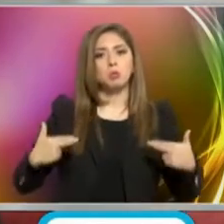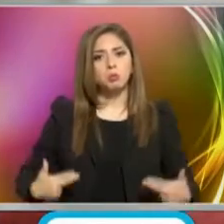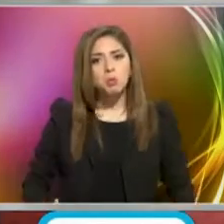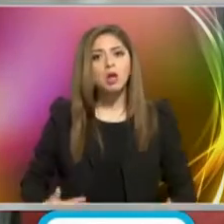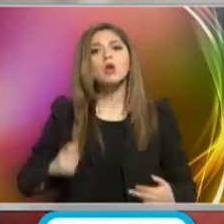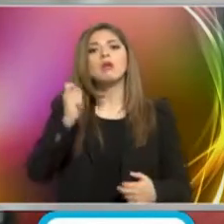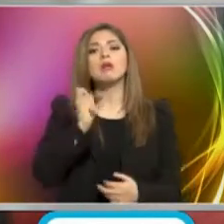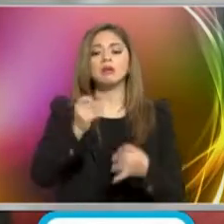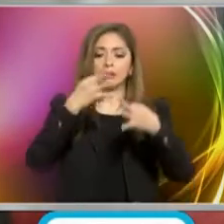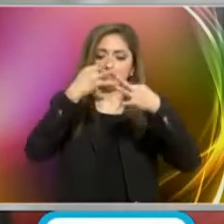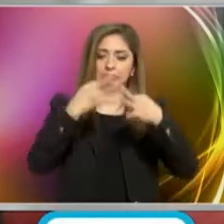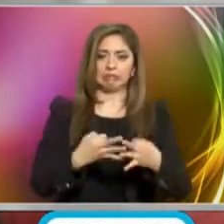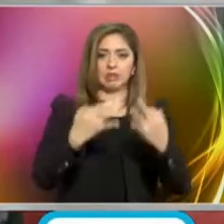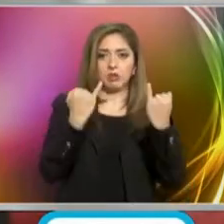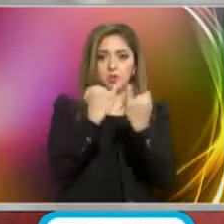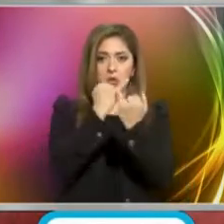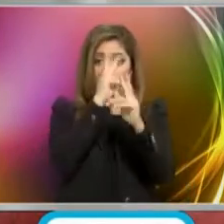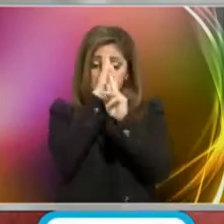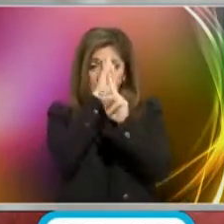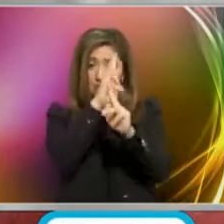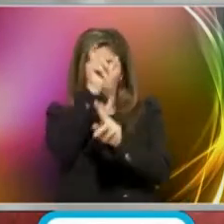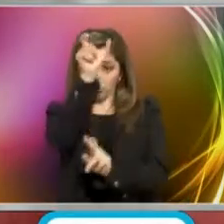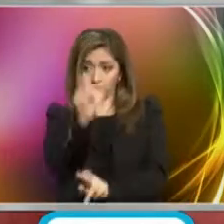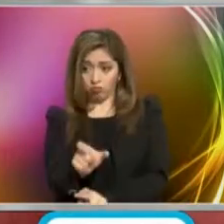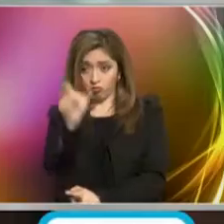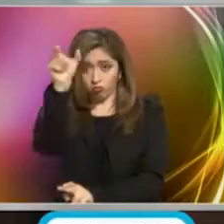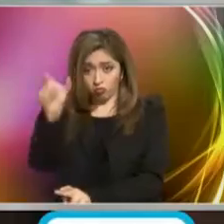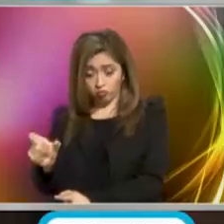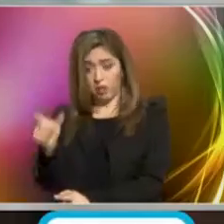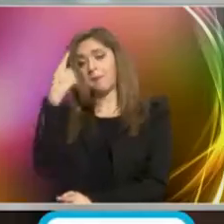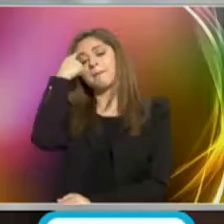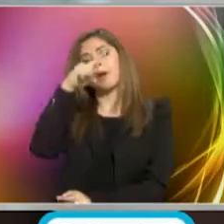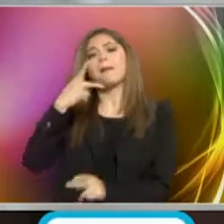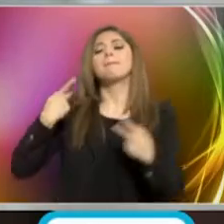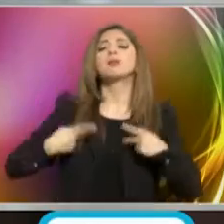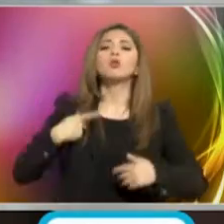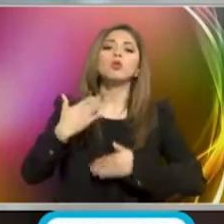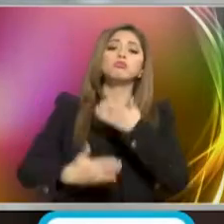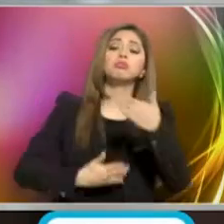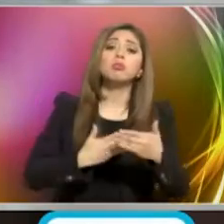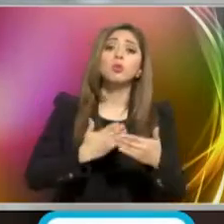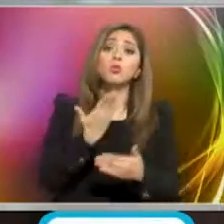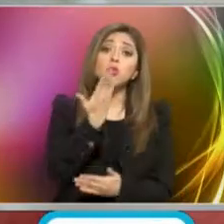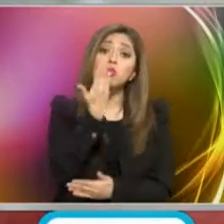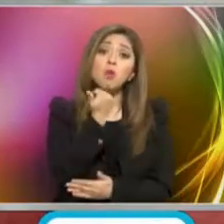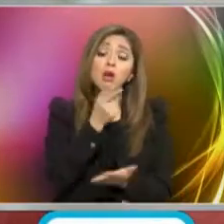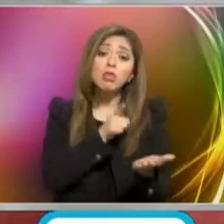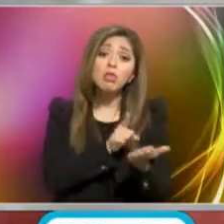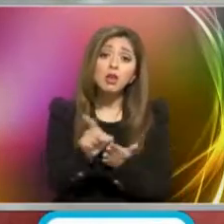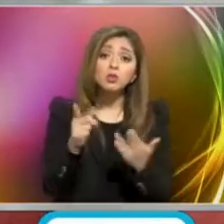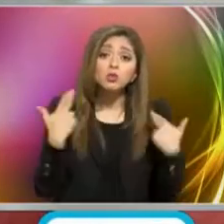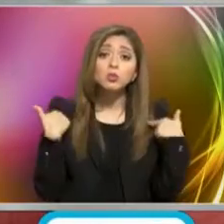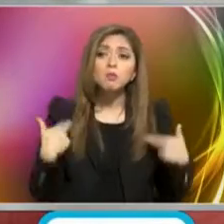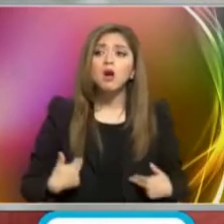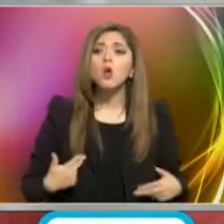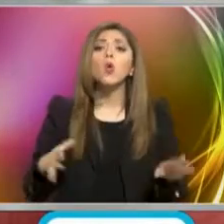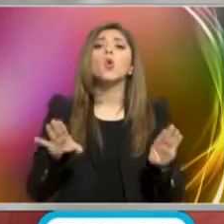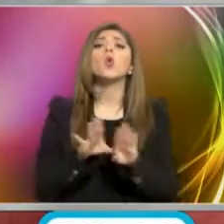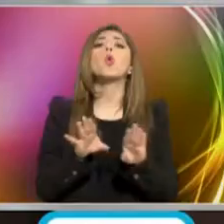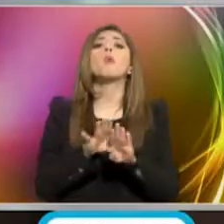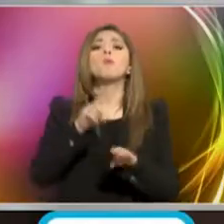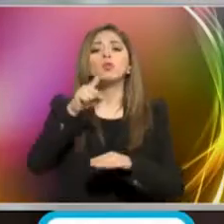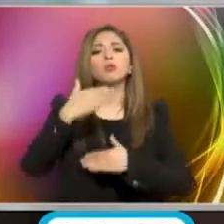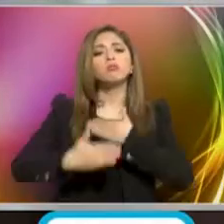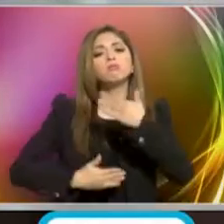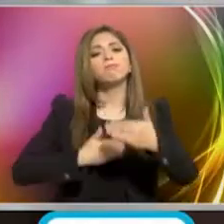el respeto de esa dignidad propia para lograr el desarrollo de la persona. Sin estos derechos humanos no te puedes desarrollar. Sí.